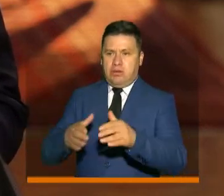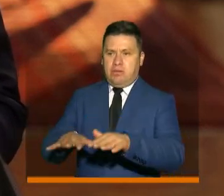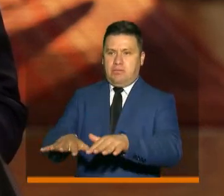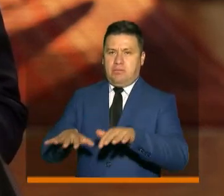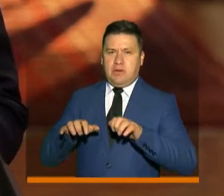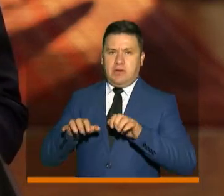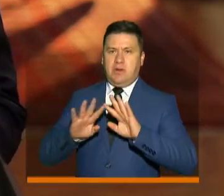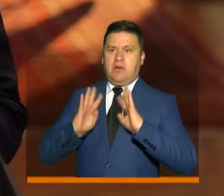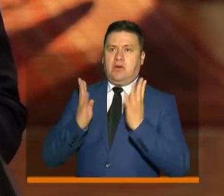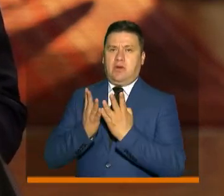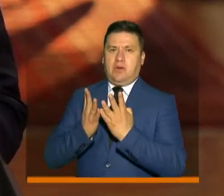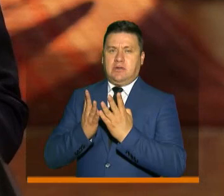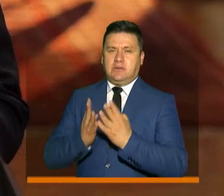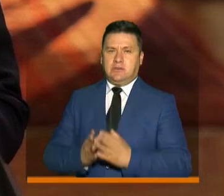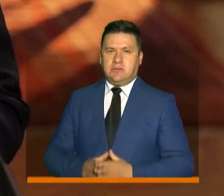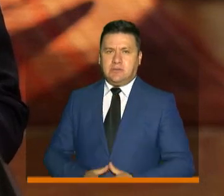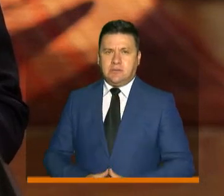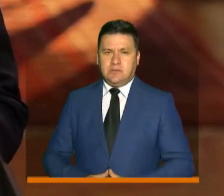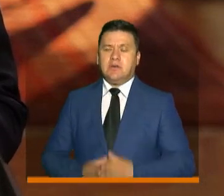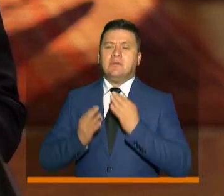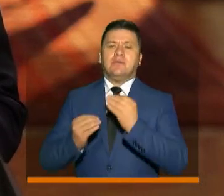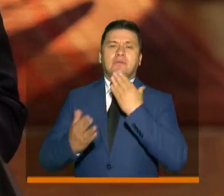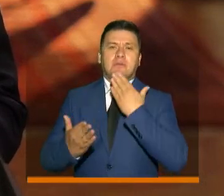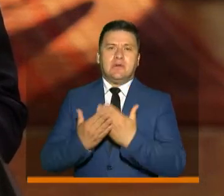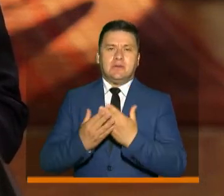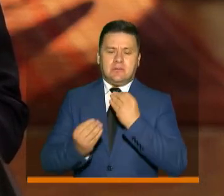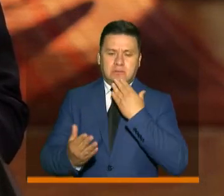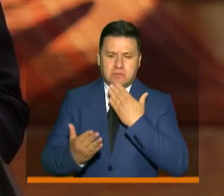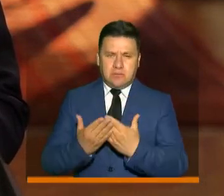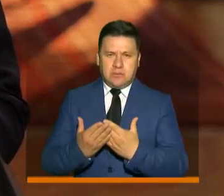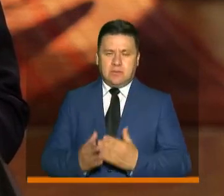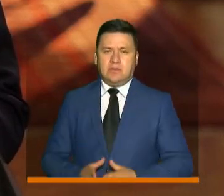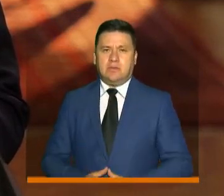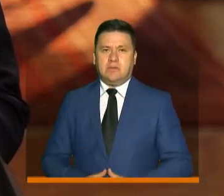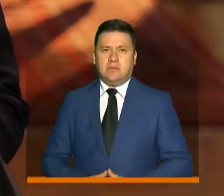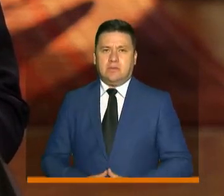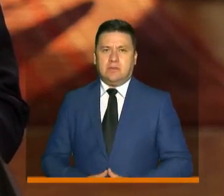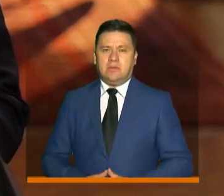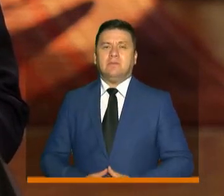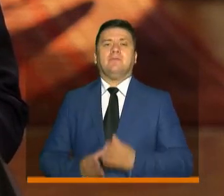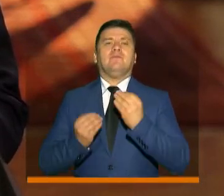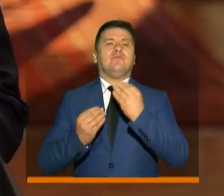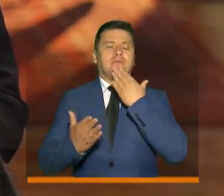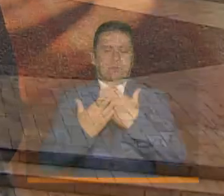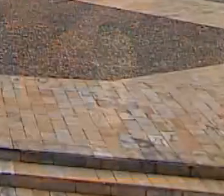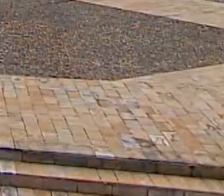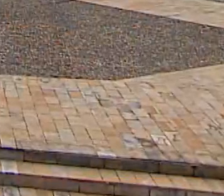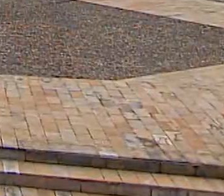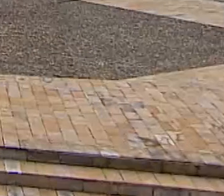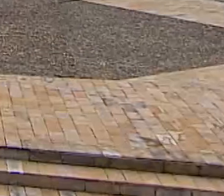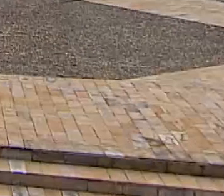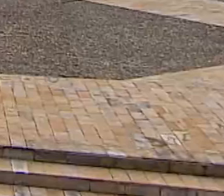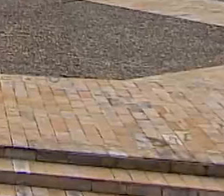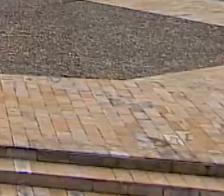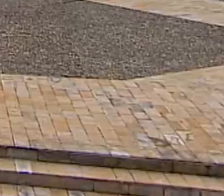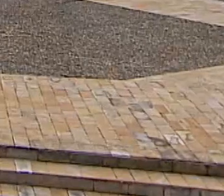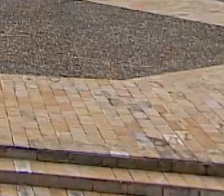sesiones del congreso muchísimas gracias muchas gracias señor paciente